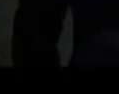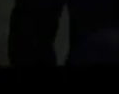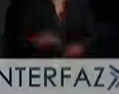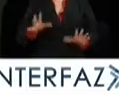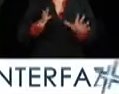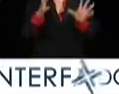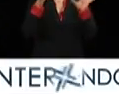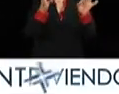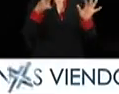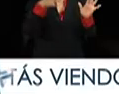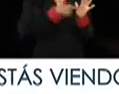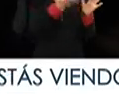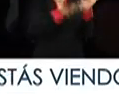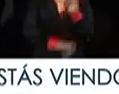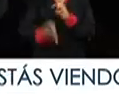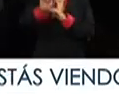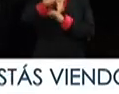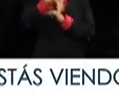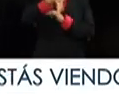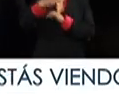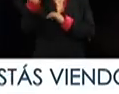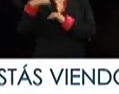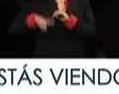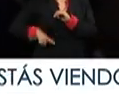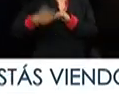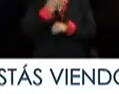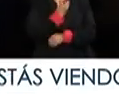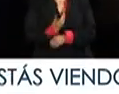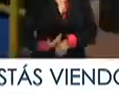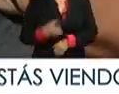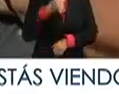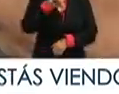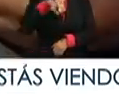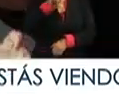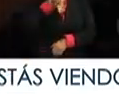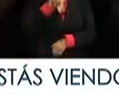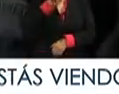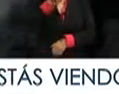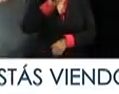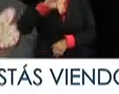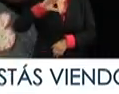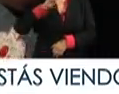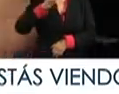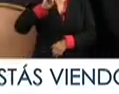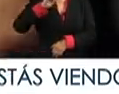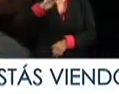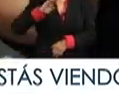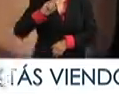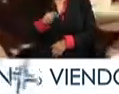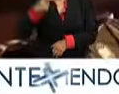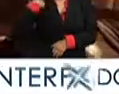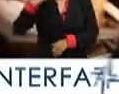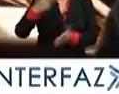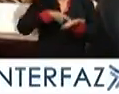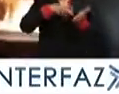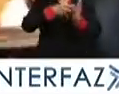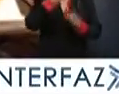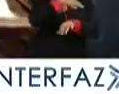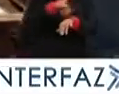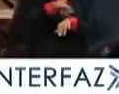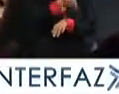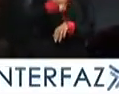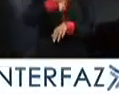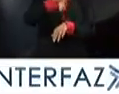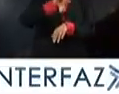Fue fundada en 1960 bajo el gobierno del presidente Juscelino Kubitschek de Oliveira y diseñado por el arquitecto